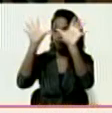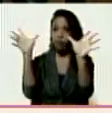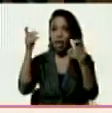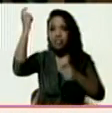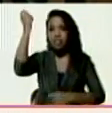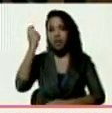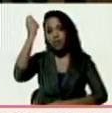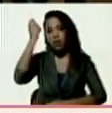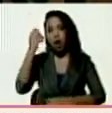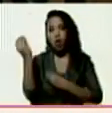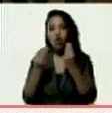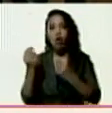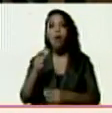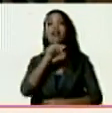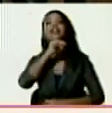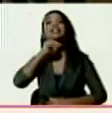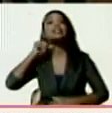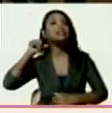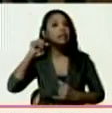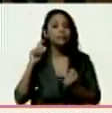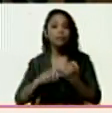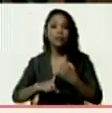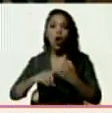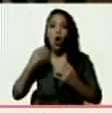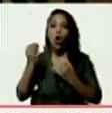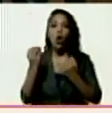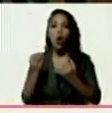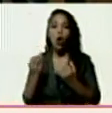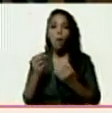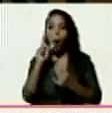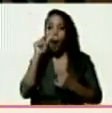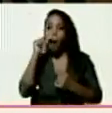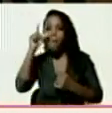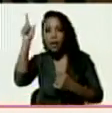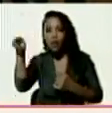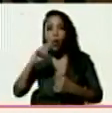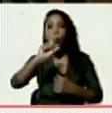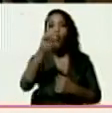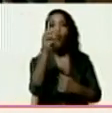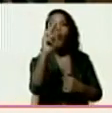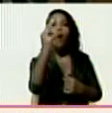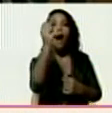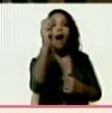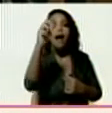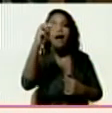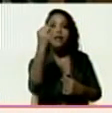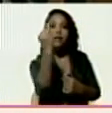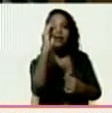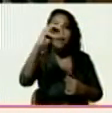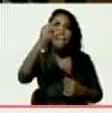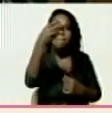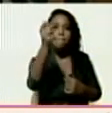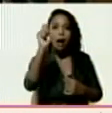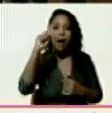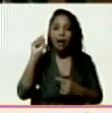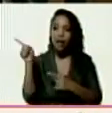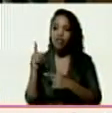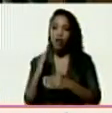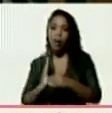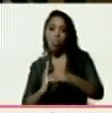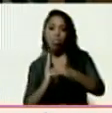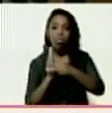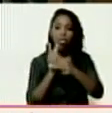como Henry Ramos Alú, como Juan Pablo Juanipa, que no tuvieron ningún tipo de impedimento para estar aquí, como